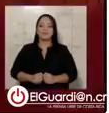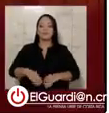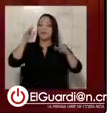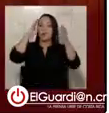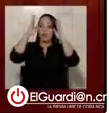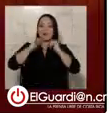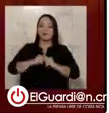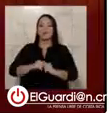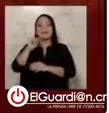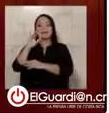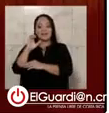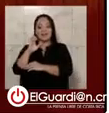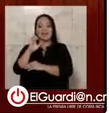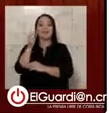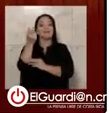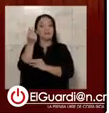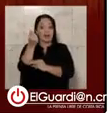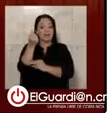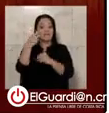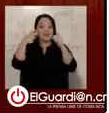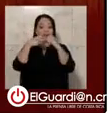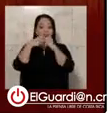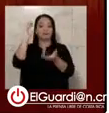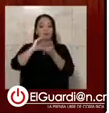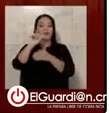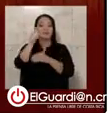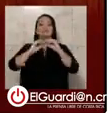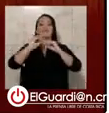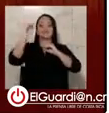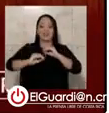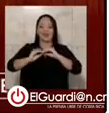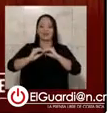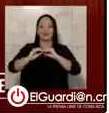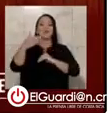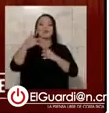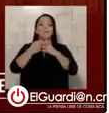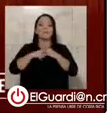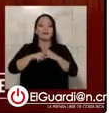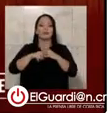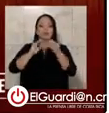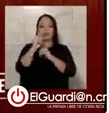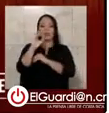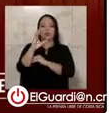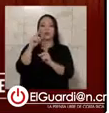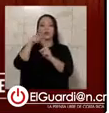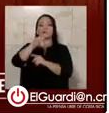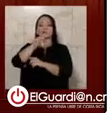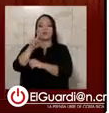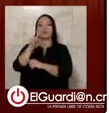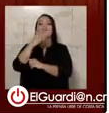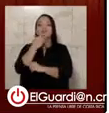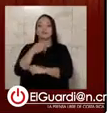Hola, el ICE ha reducido la tarifa eléctrica en un 10% a partir del 1 de octubre y hasta el 31 de diciembre de este